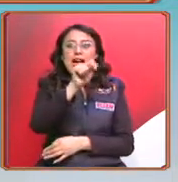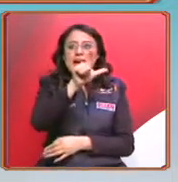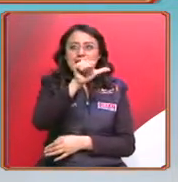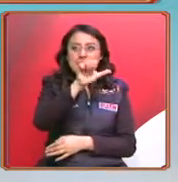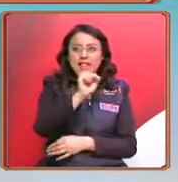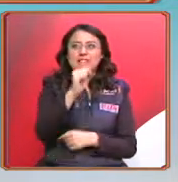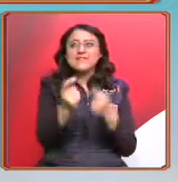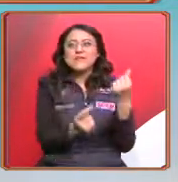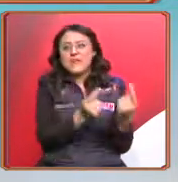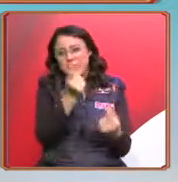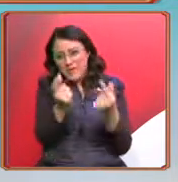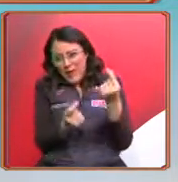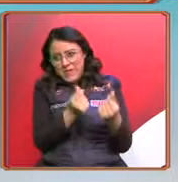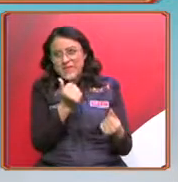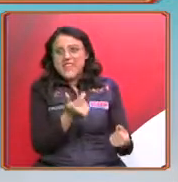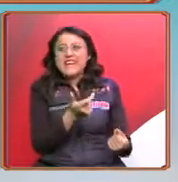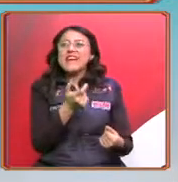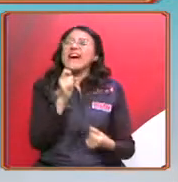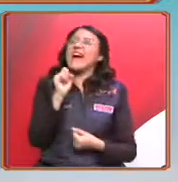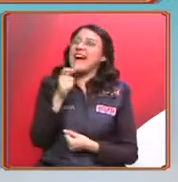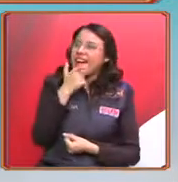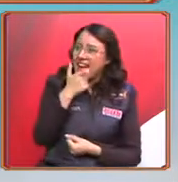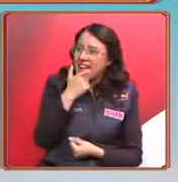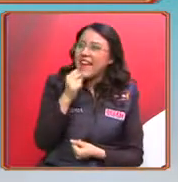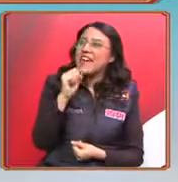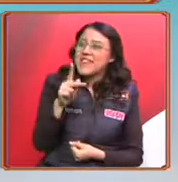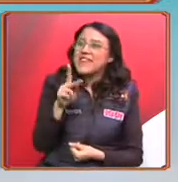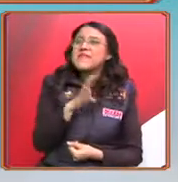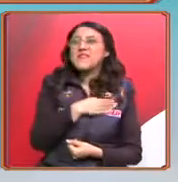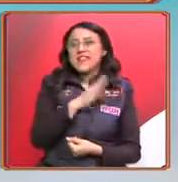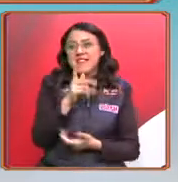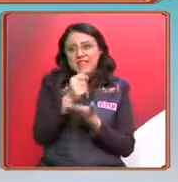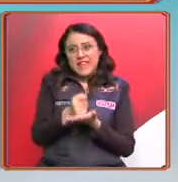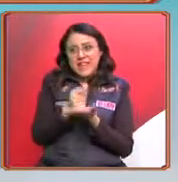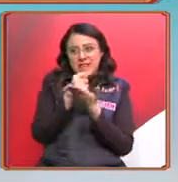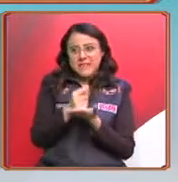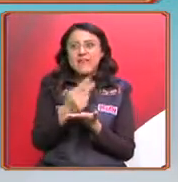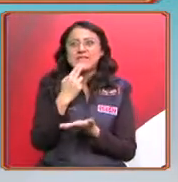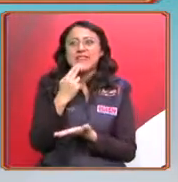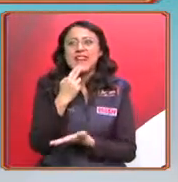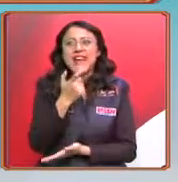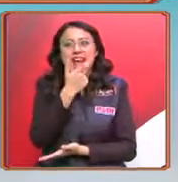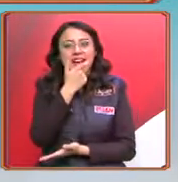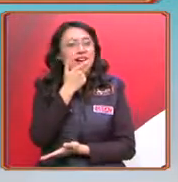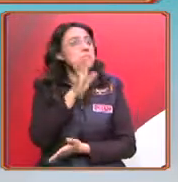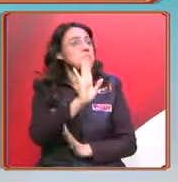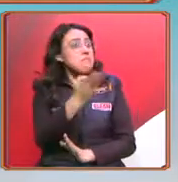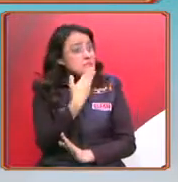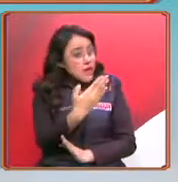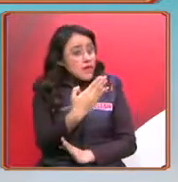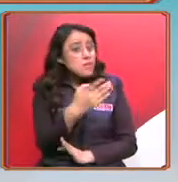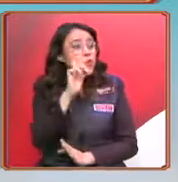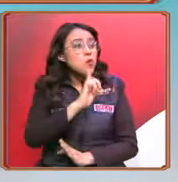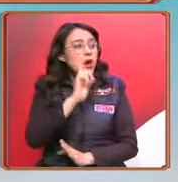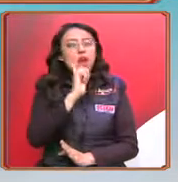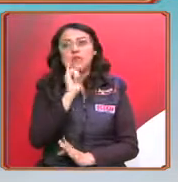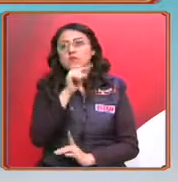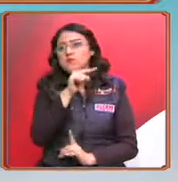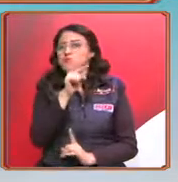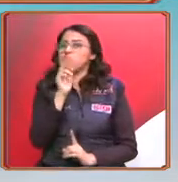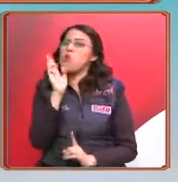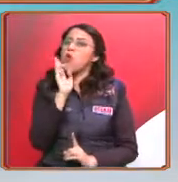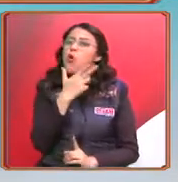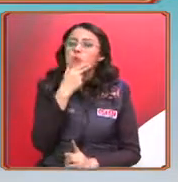iremos poco a poco, ¿eh? Está bien, estoy dispuesta a tomar esa terapia. Ahí está, ves, te digo, es un encanto. Tú,